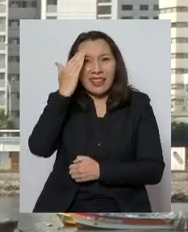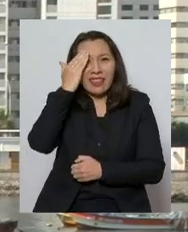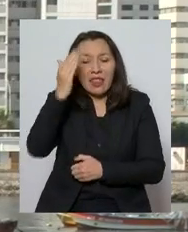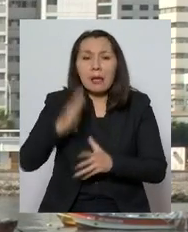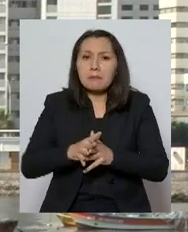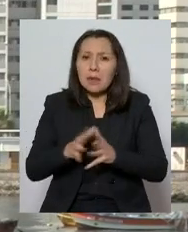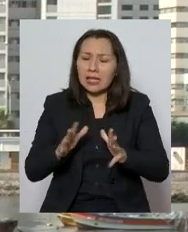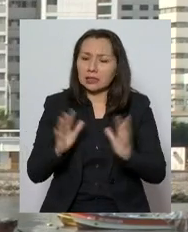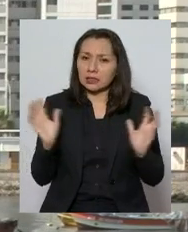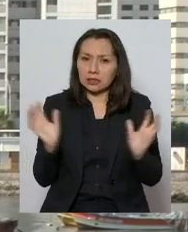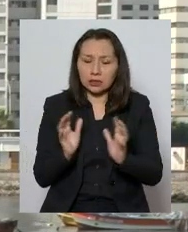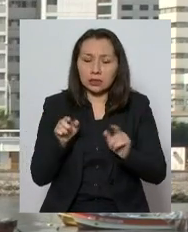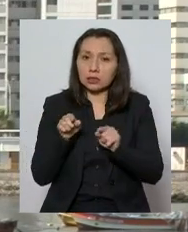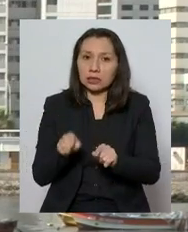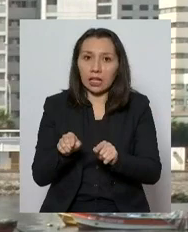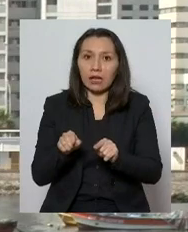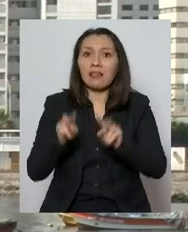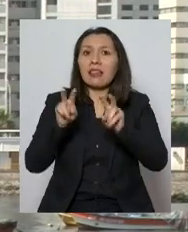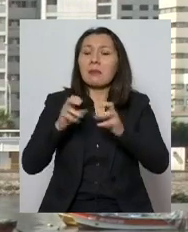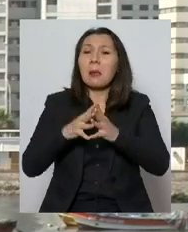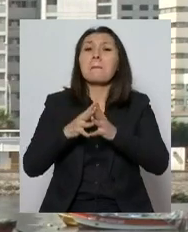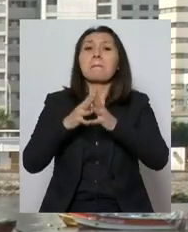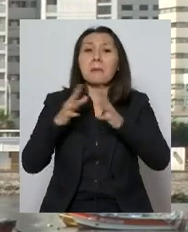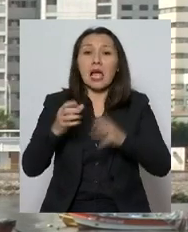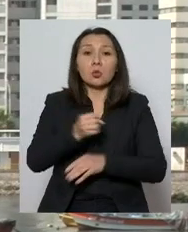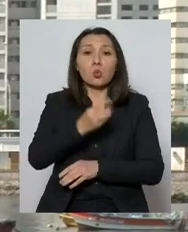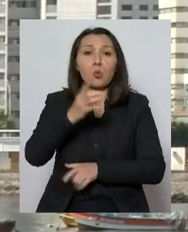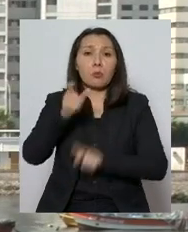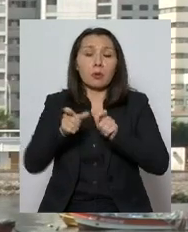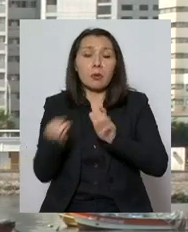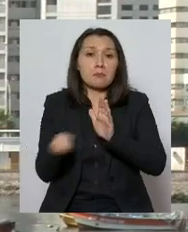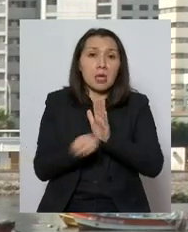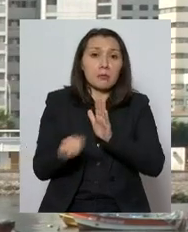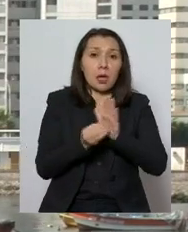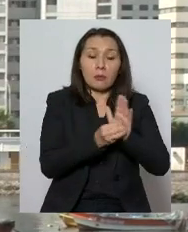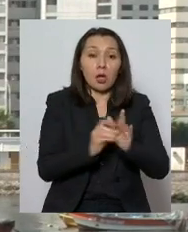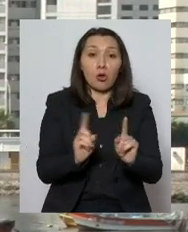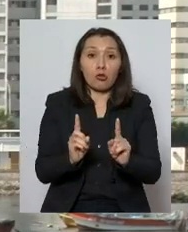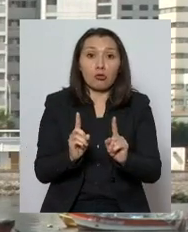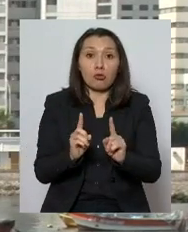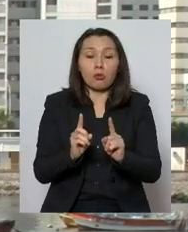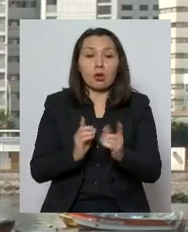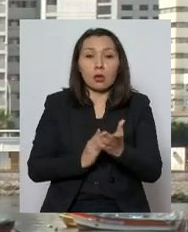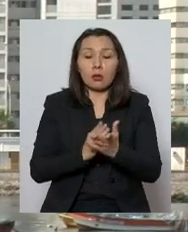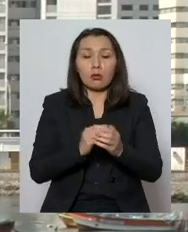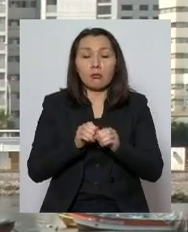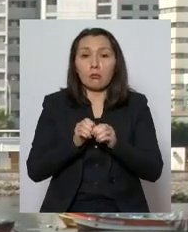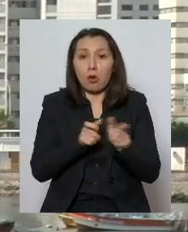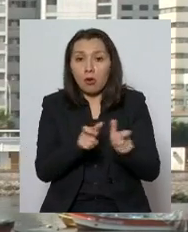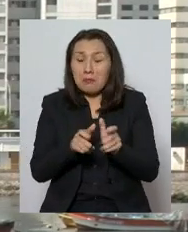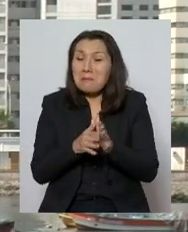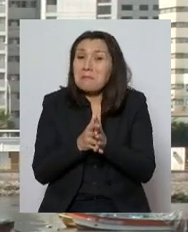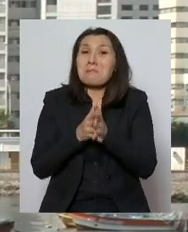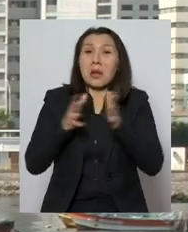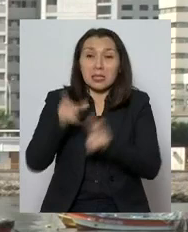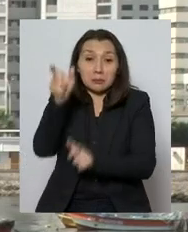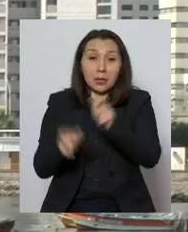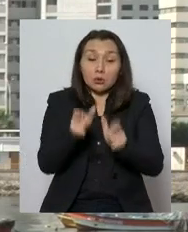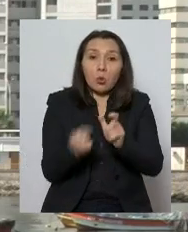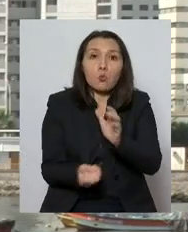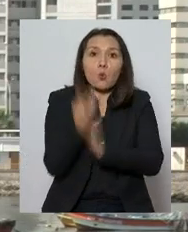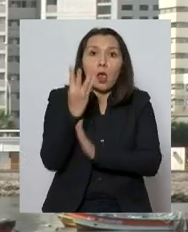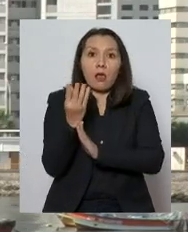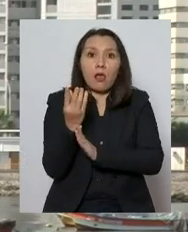más terrible con el mayor número de nuevos casos. No es que esto esté entrando en control, el mayor número de